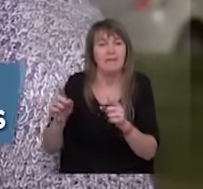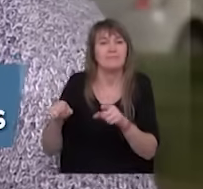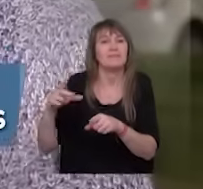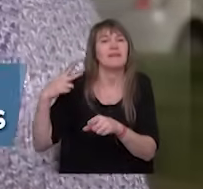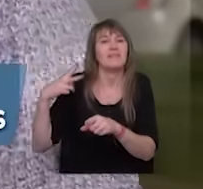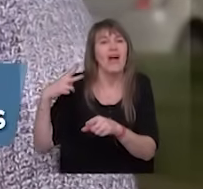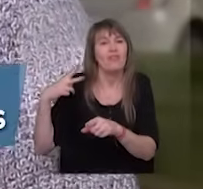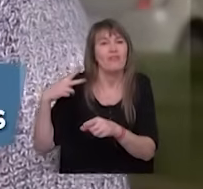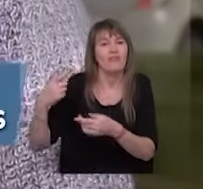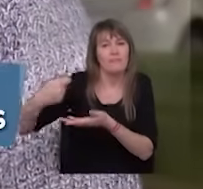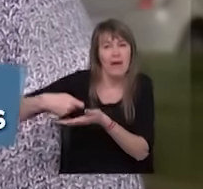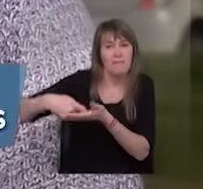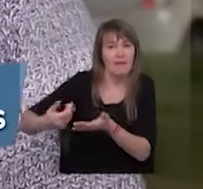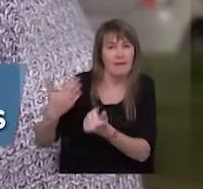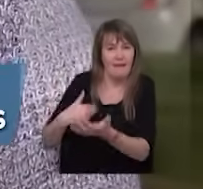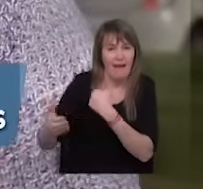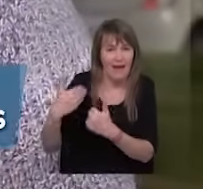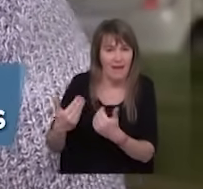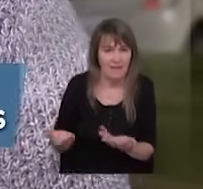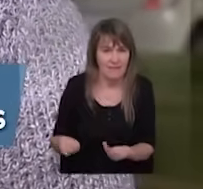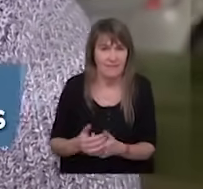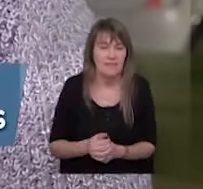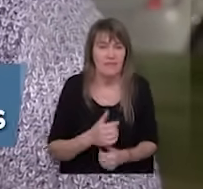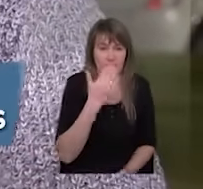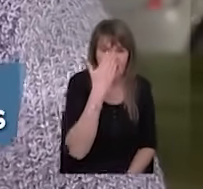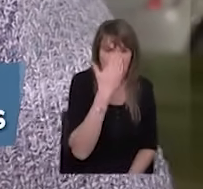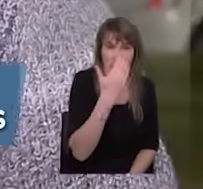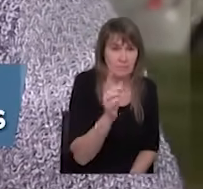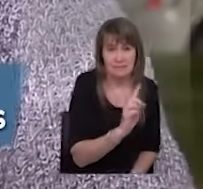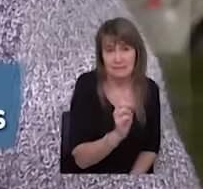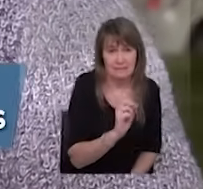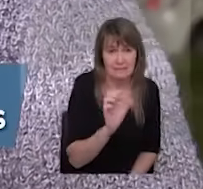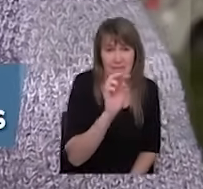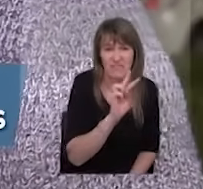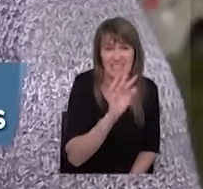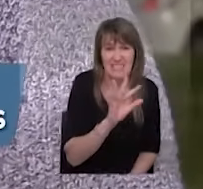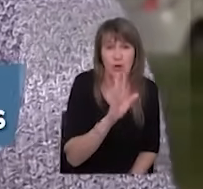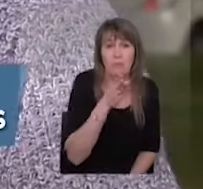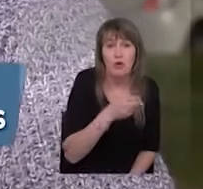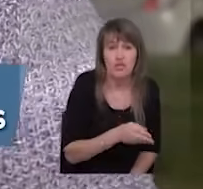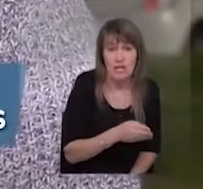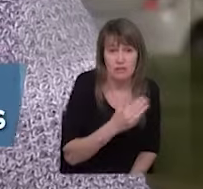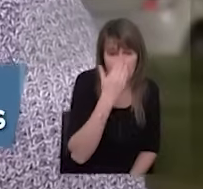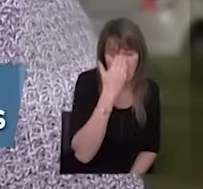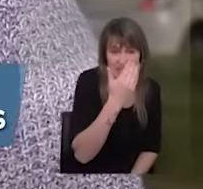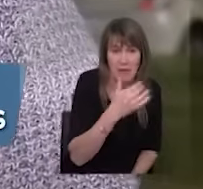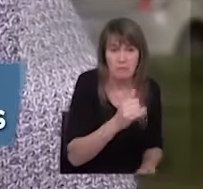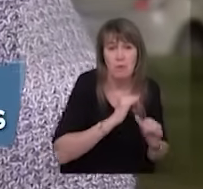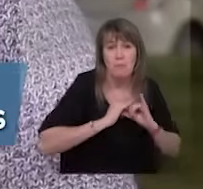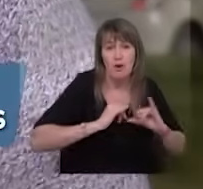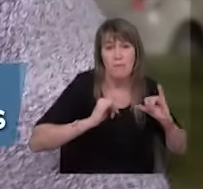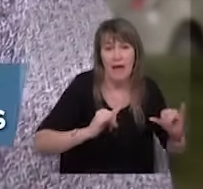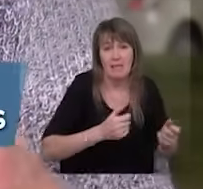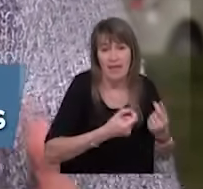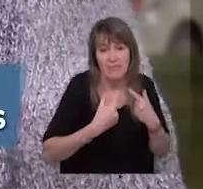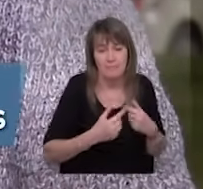privado es inversamente proporcional del frente amplio es al revés nada más el 25% y bueno nosotros nos parecía que había que Establecer un